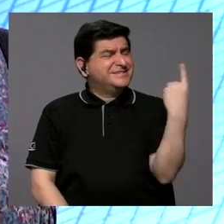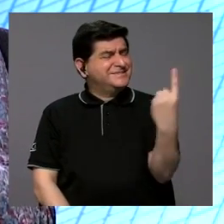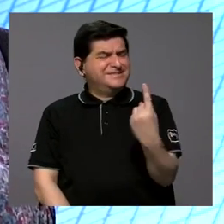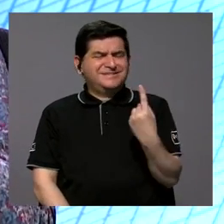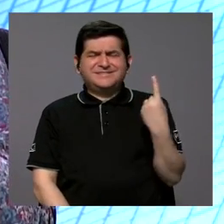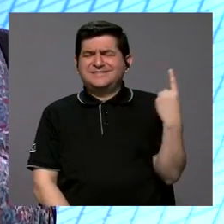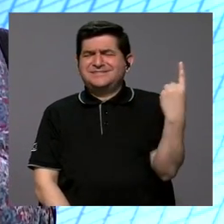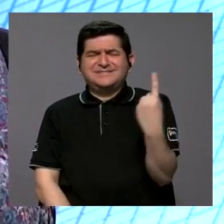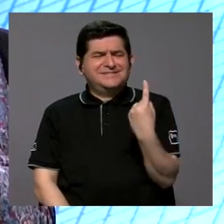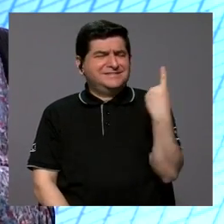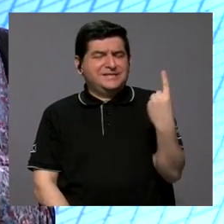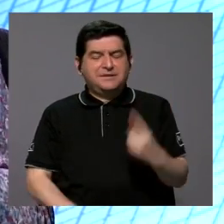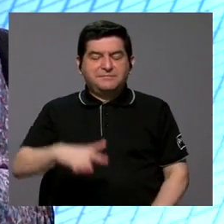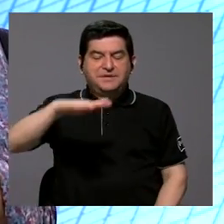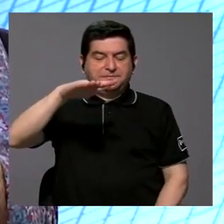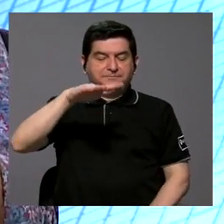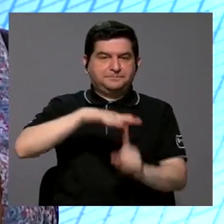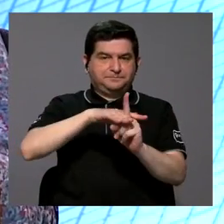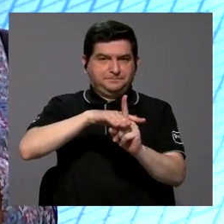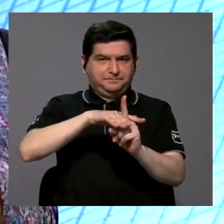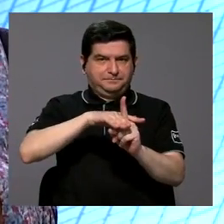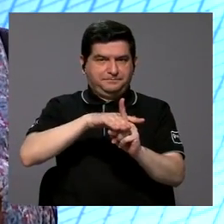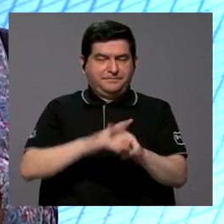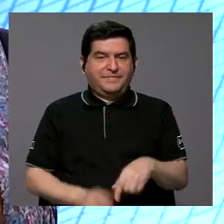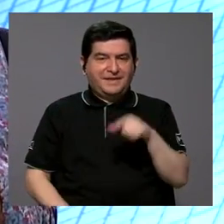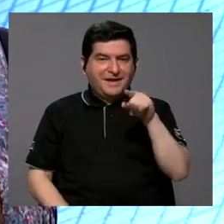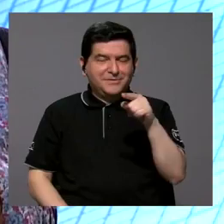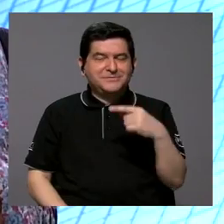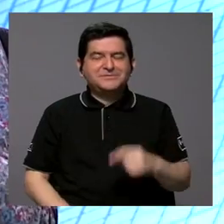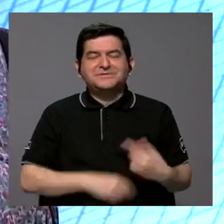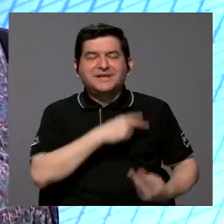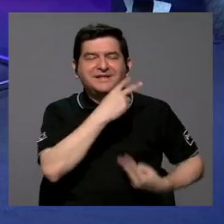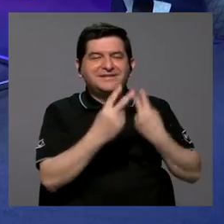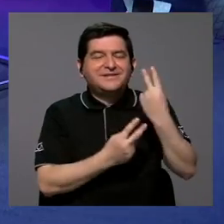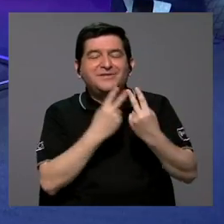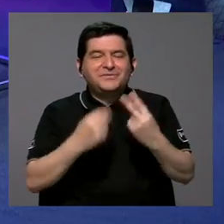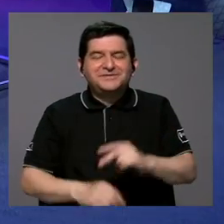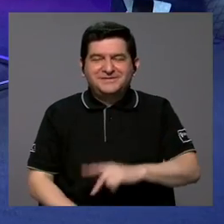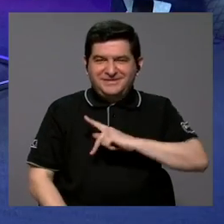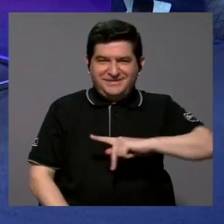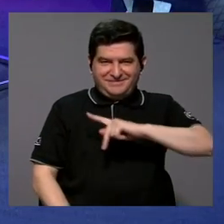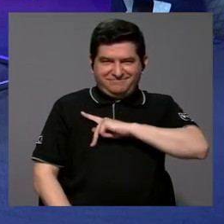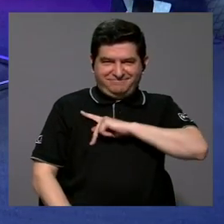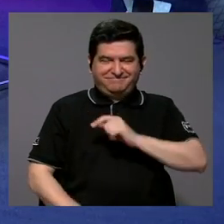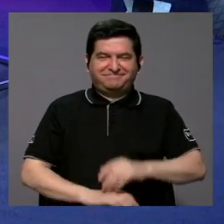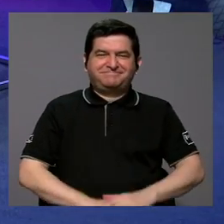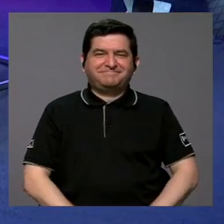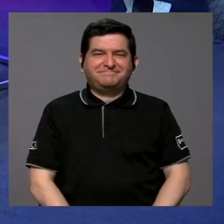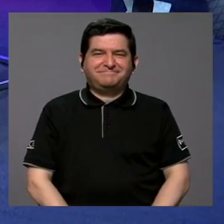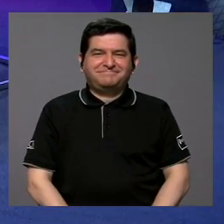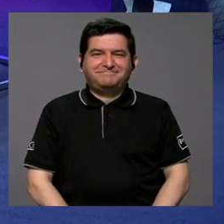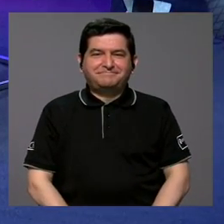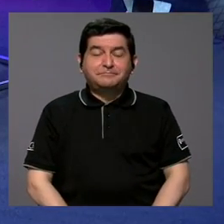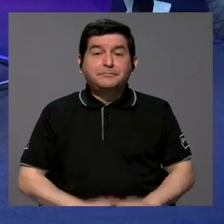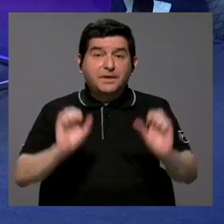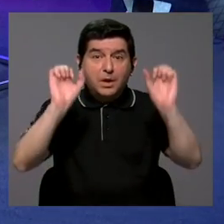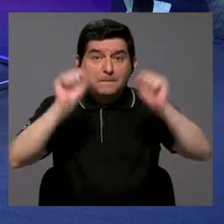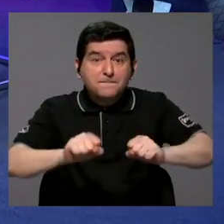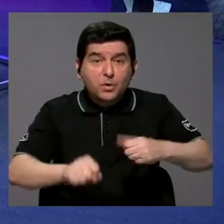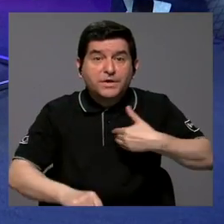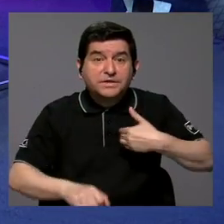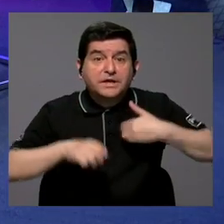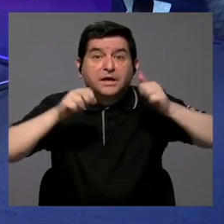siempre ese pasado se hace presente, llega y te visita constantemente. Y el lograr tener